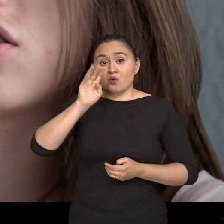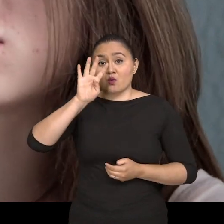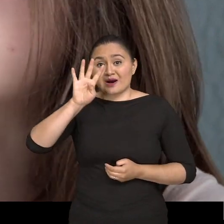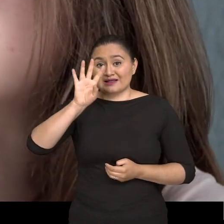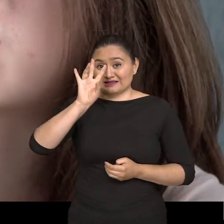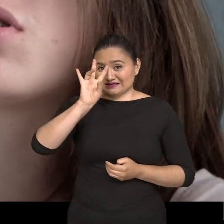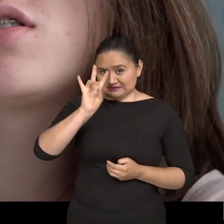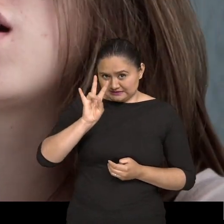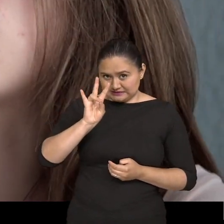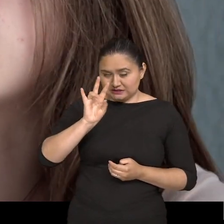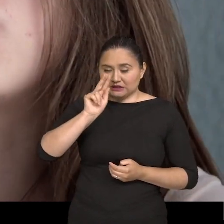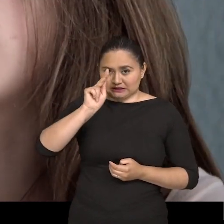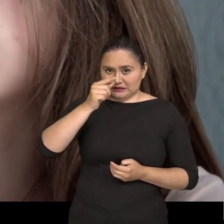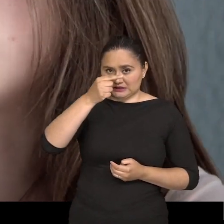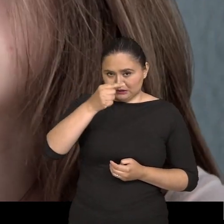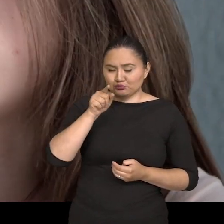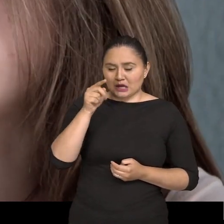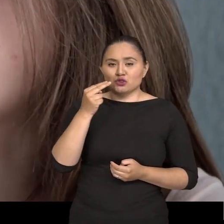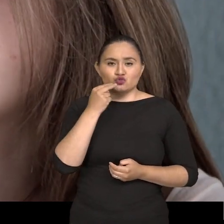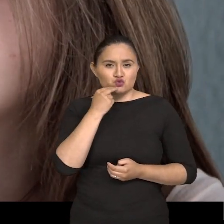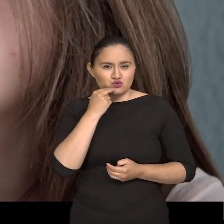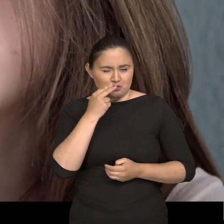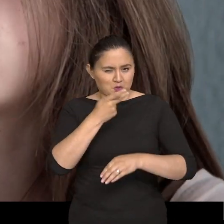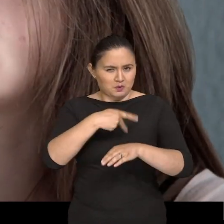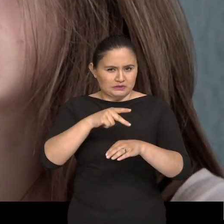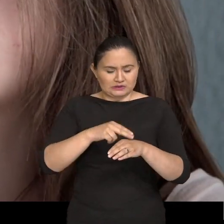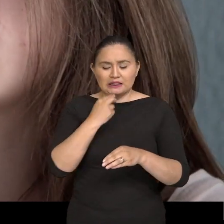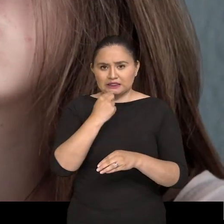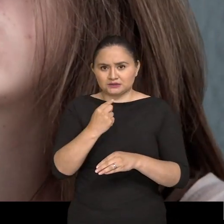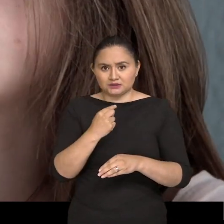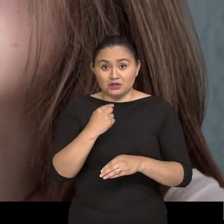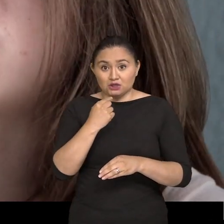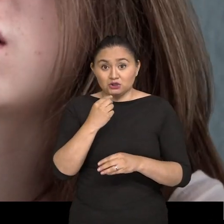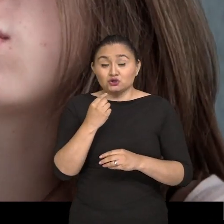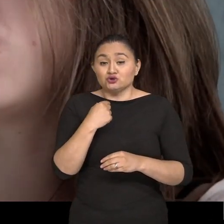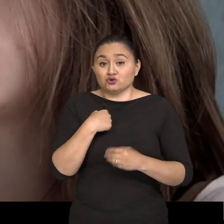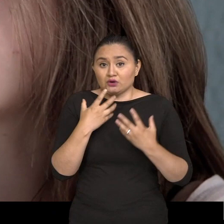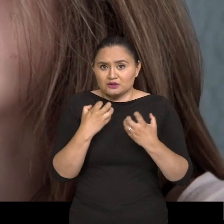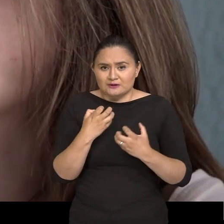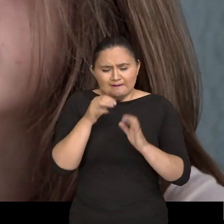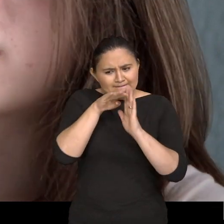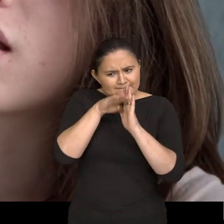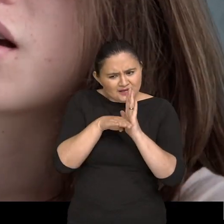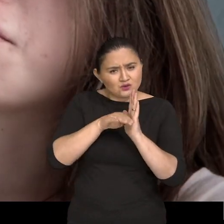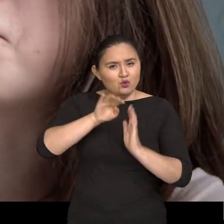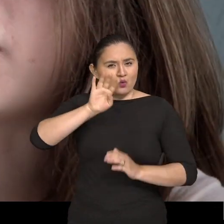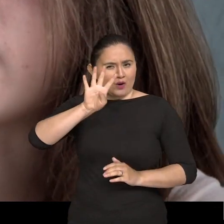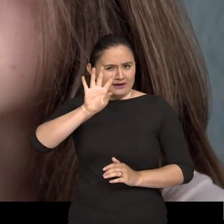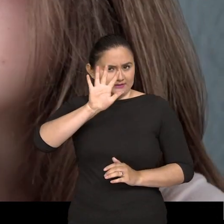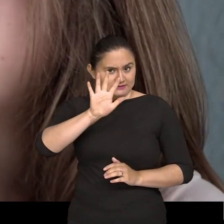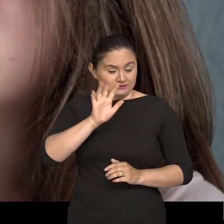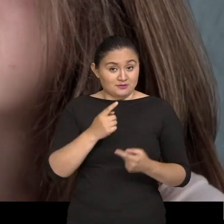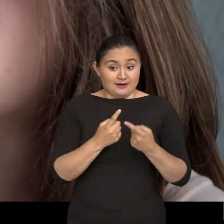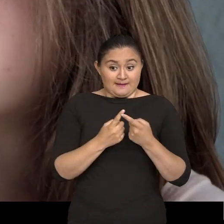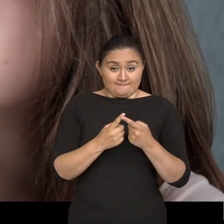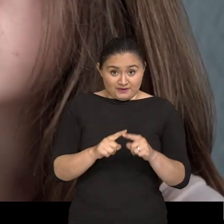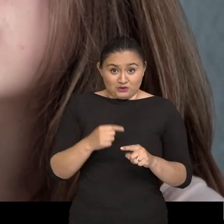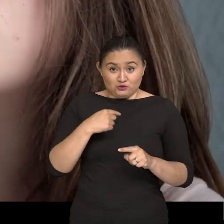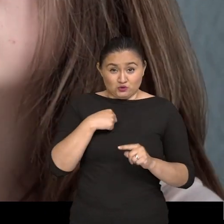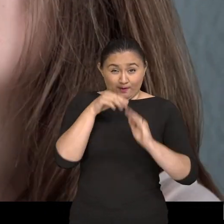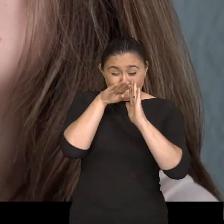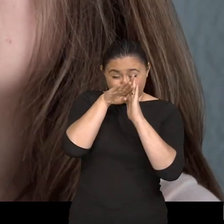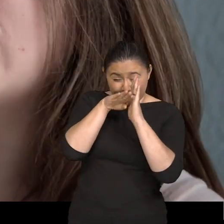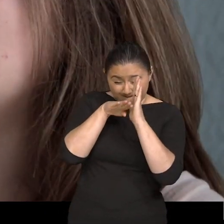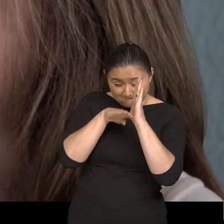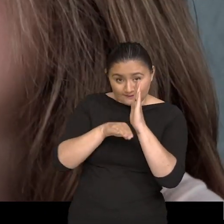7 kilos según lo que me decía la nutricionista y como me daban miedo queríamos llegar a 45 pero lo más bajo que yo